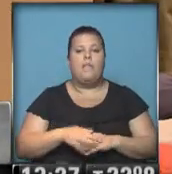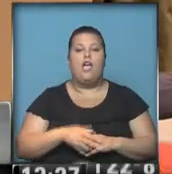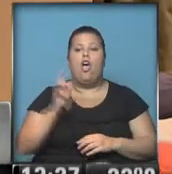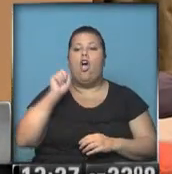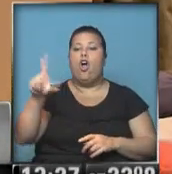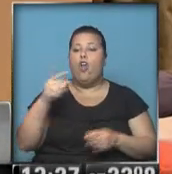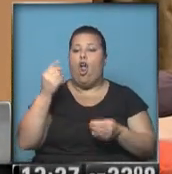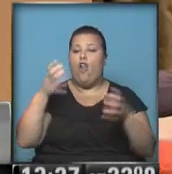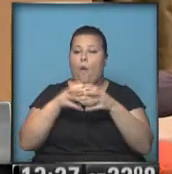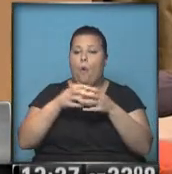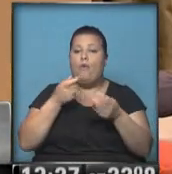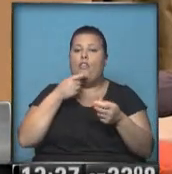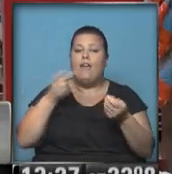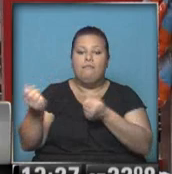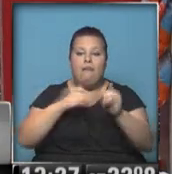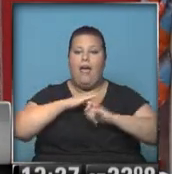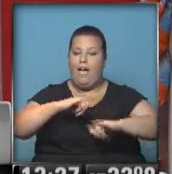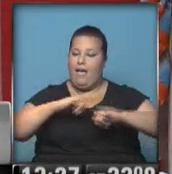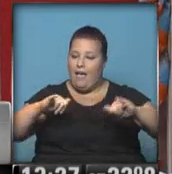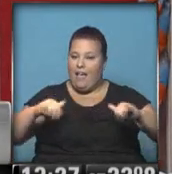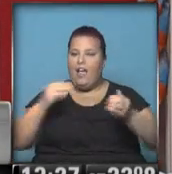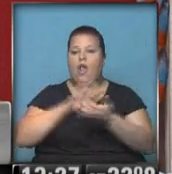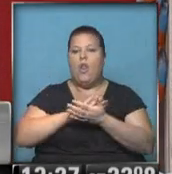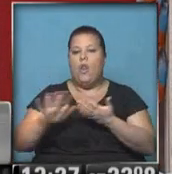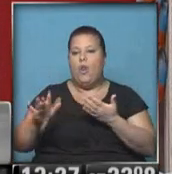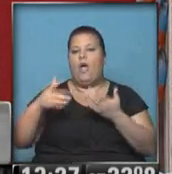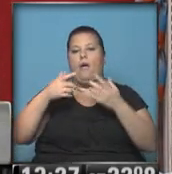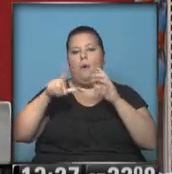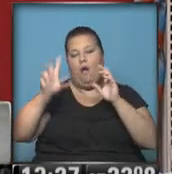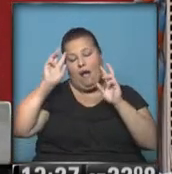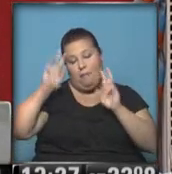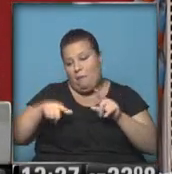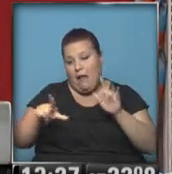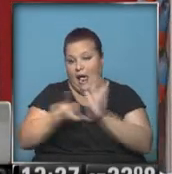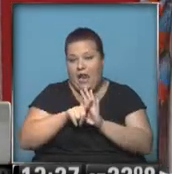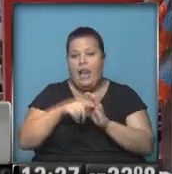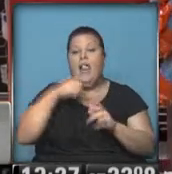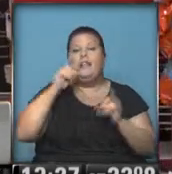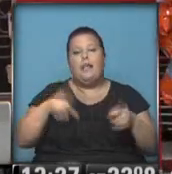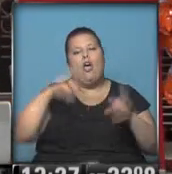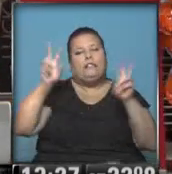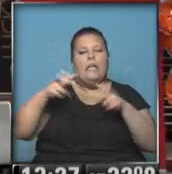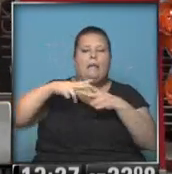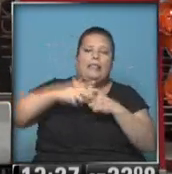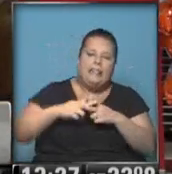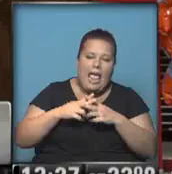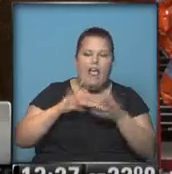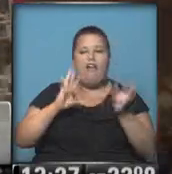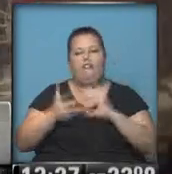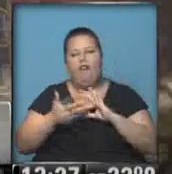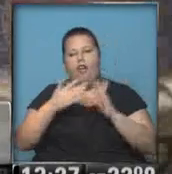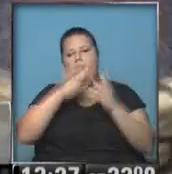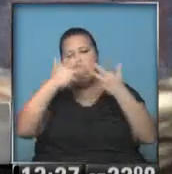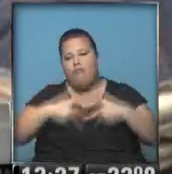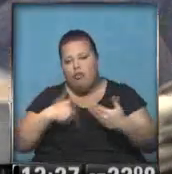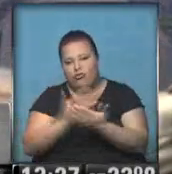de las asociaciones de consumidores para difundir lo que son las nuevas iniciativas y algunas cuestiones más técnicas de cómo se han redactado los